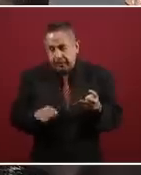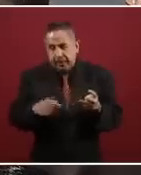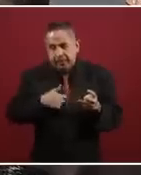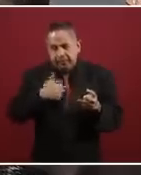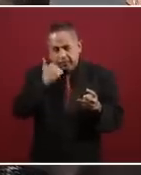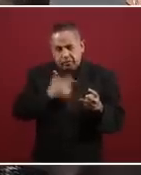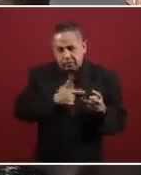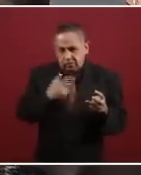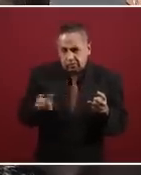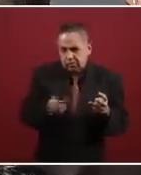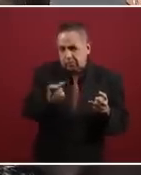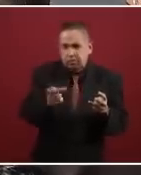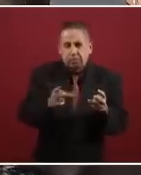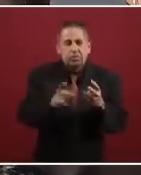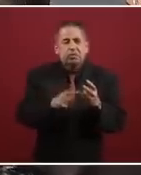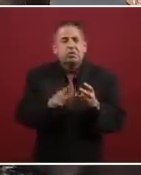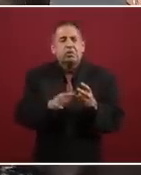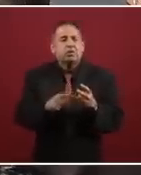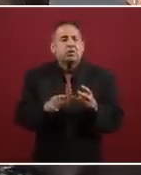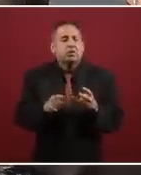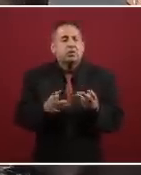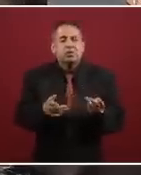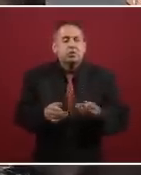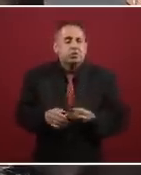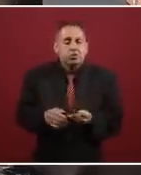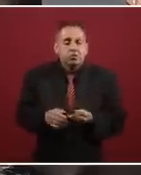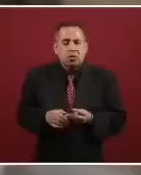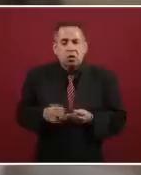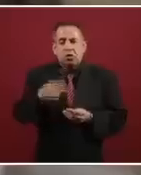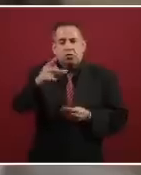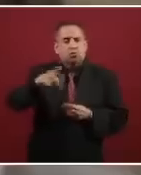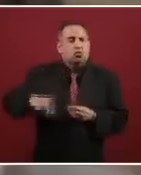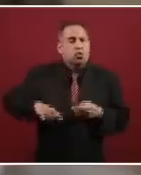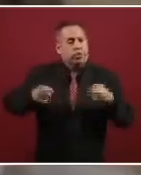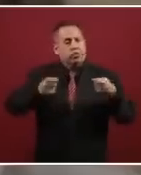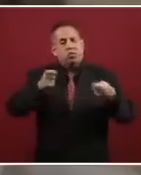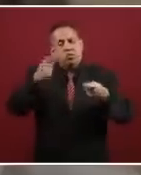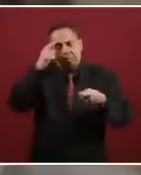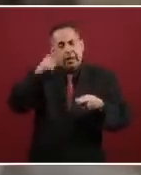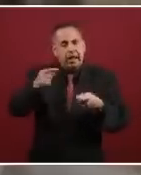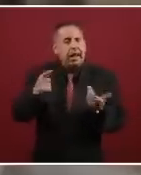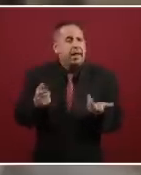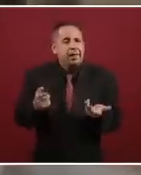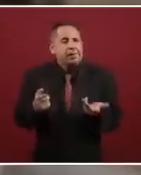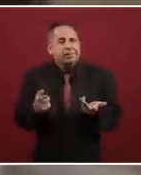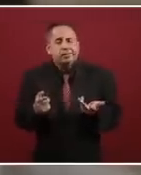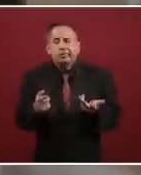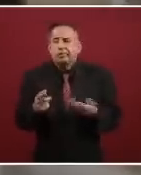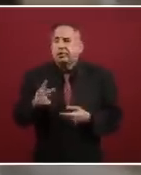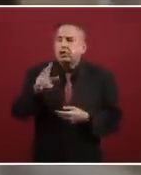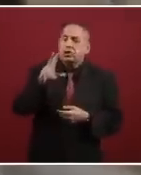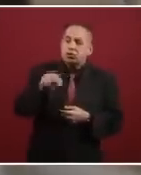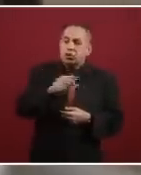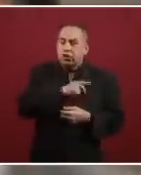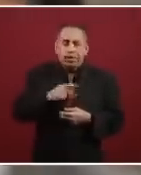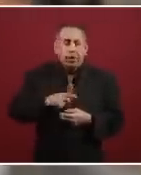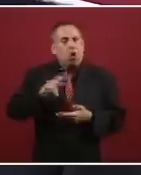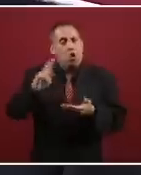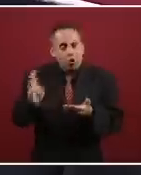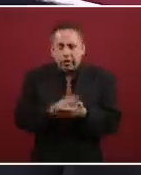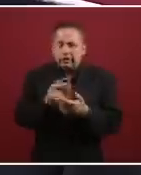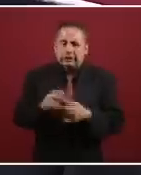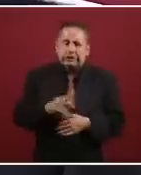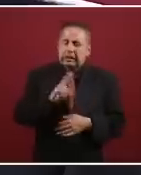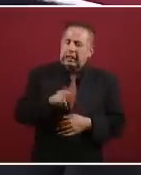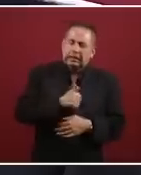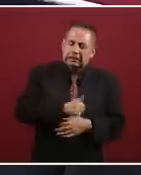gustaría preguntarle sobre qué está haciendo su gobierno para evitar pues que ocurran más tragedias